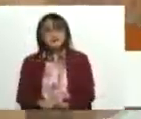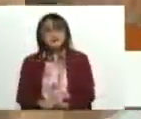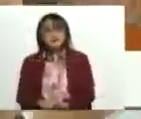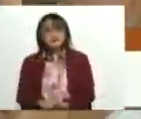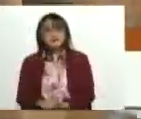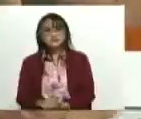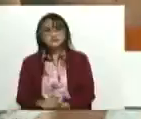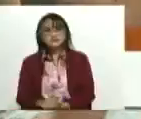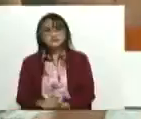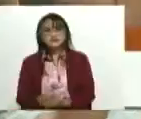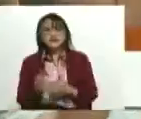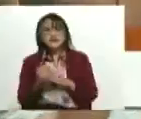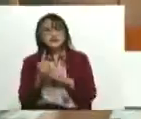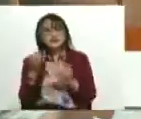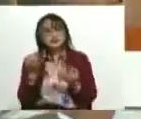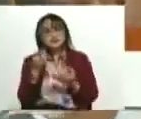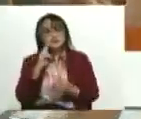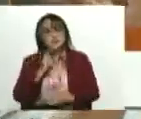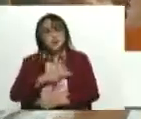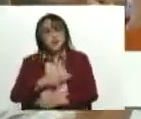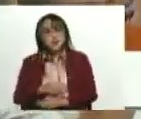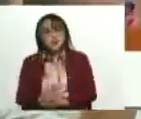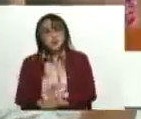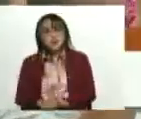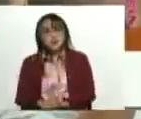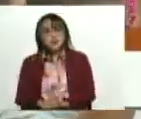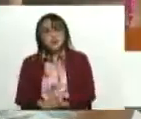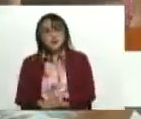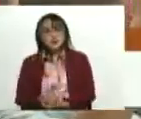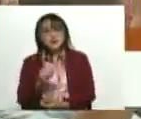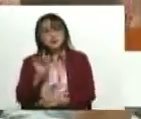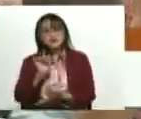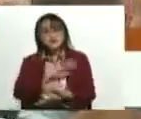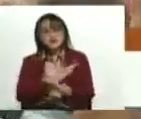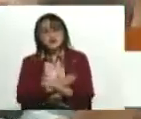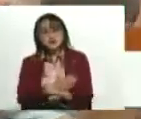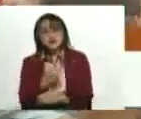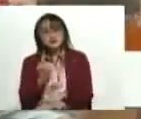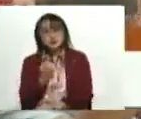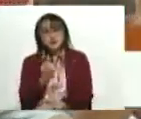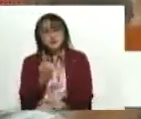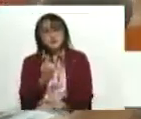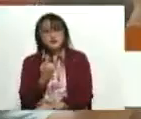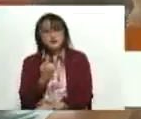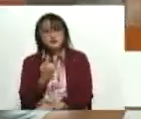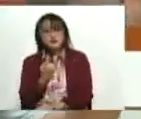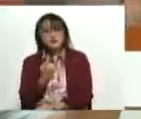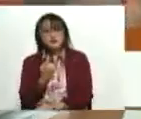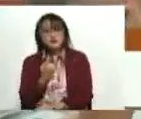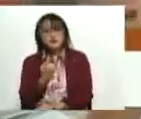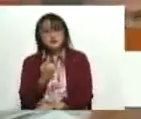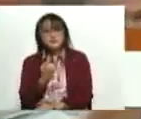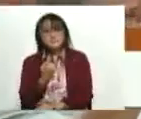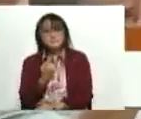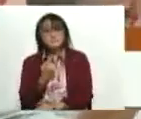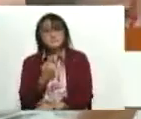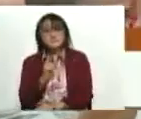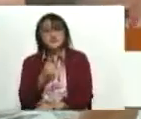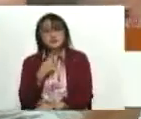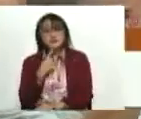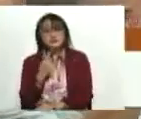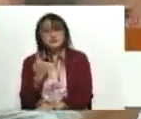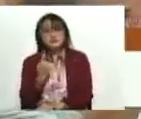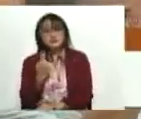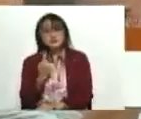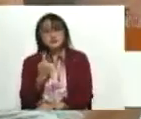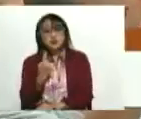Es una lideresa, un líder auténtico. Y esa fortaleza solo la tiene, y debo decirlo, perdónenme los demás, solo